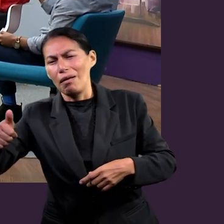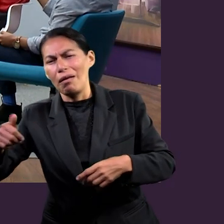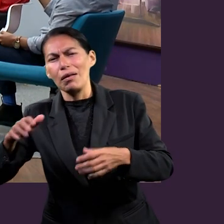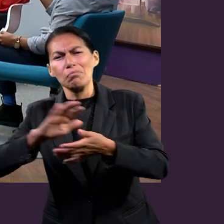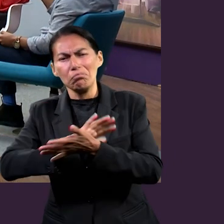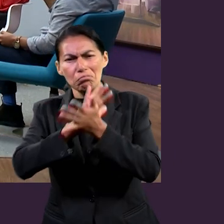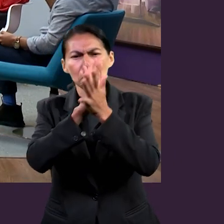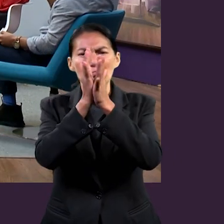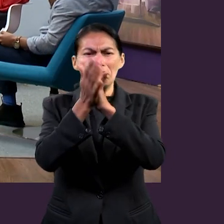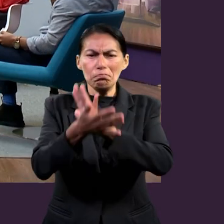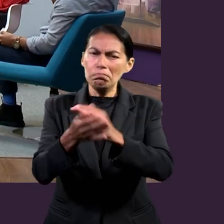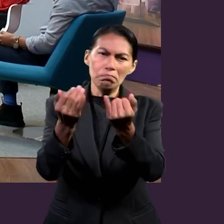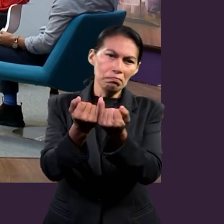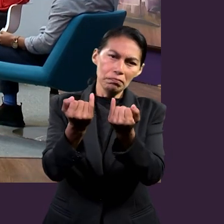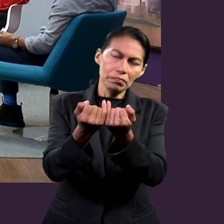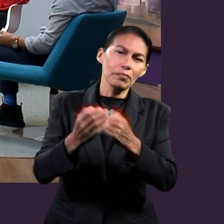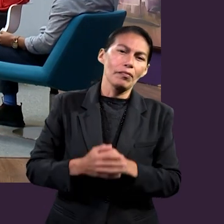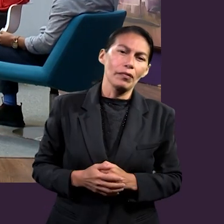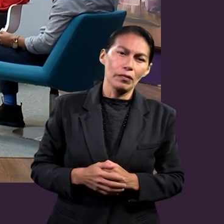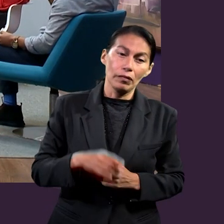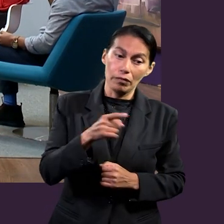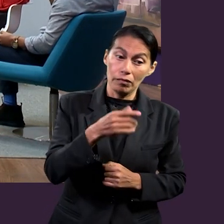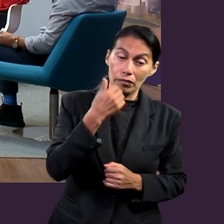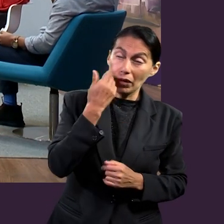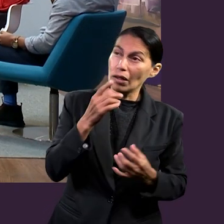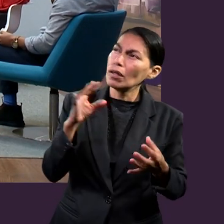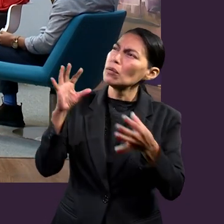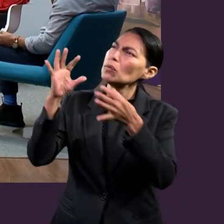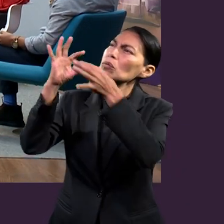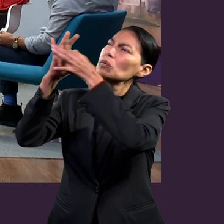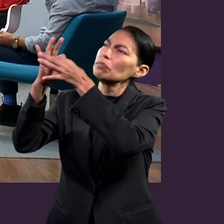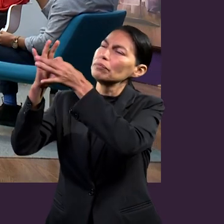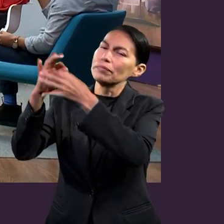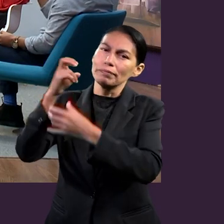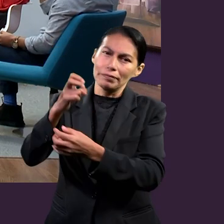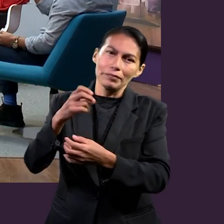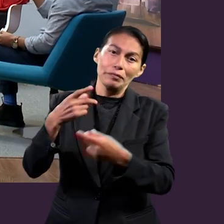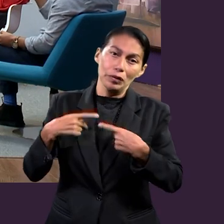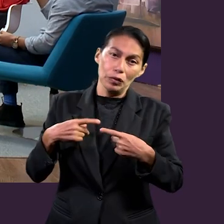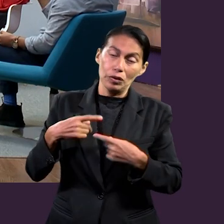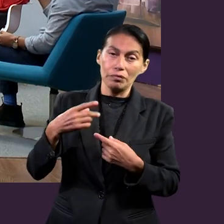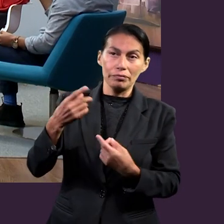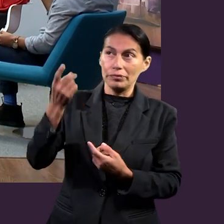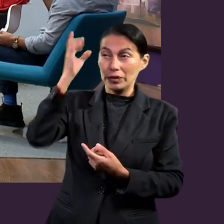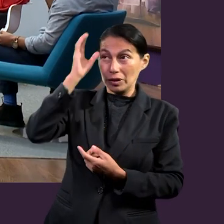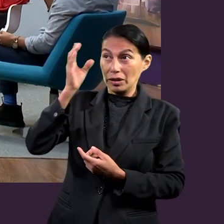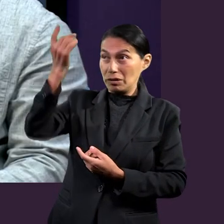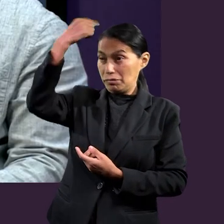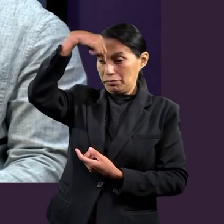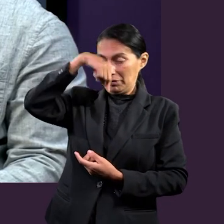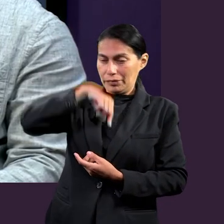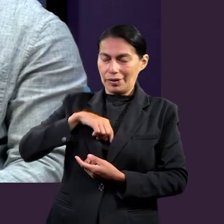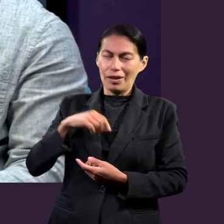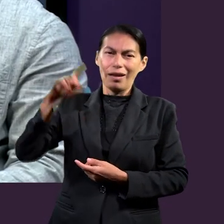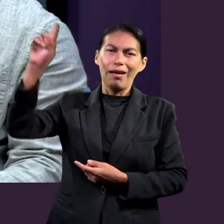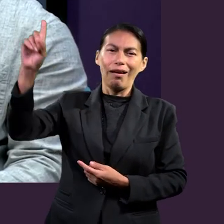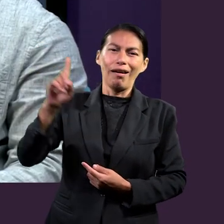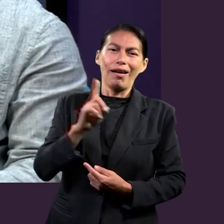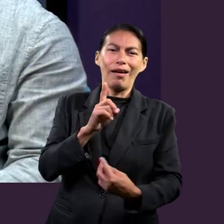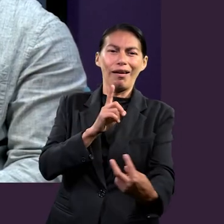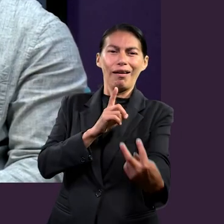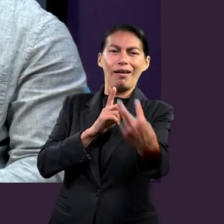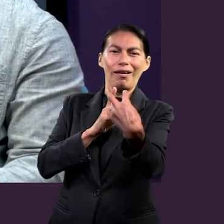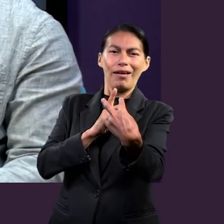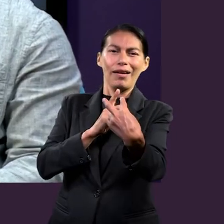a ser la transformación. La diferencia que tú tienes en tu vida, de la que tú llevas con Cristo, va a ser esa diferencia que vean los demás.